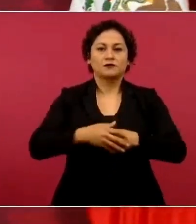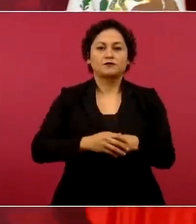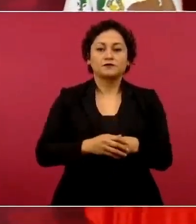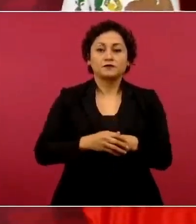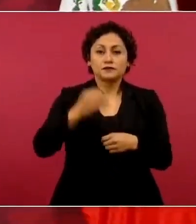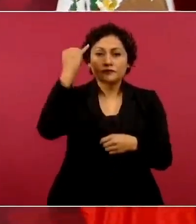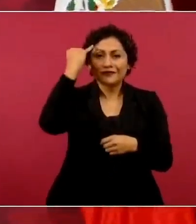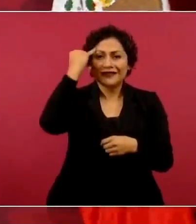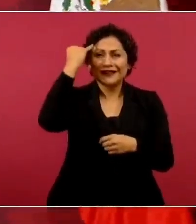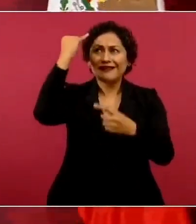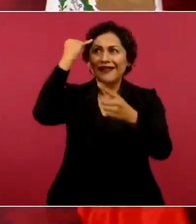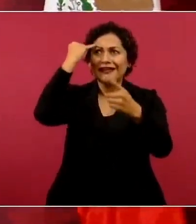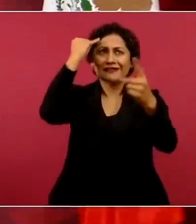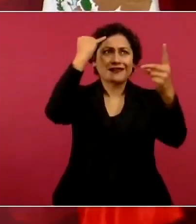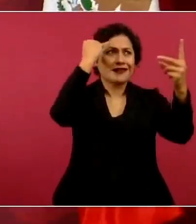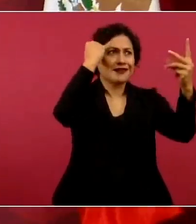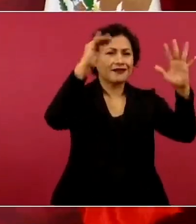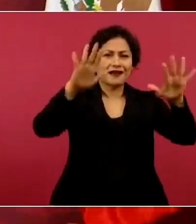lo universal,